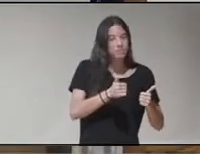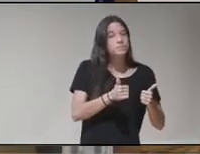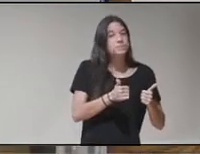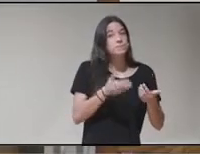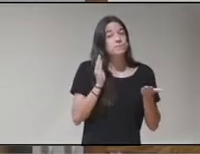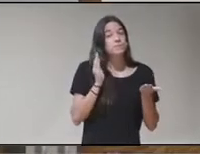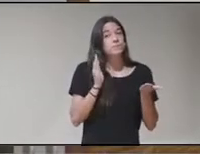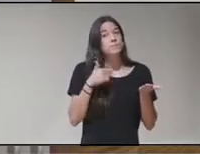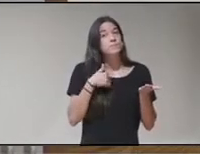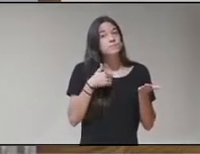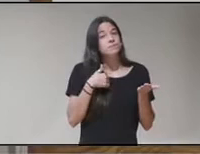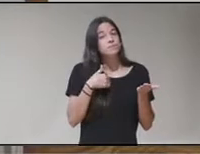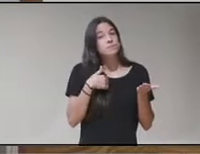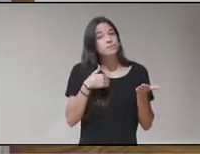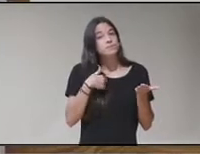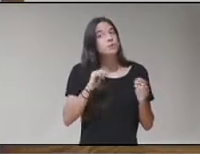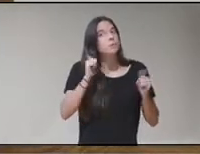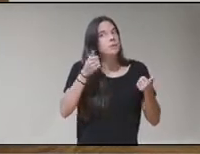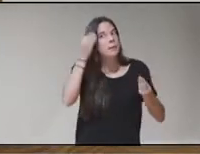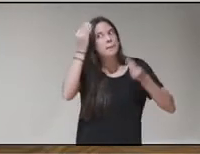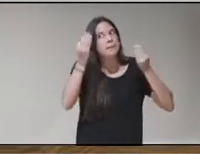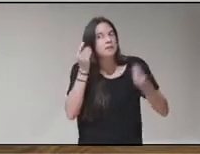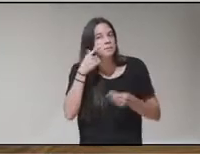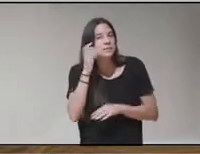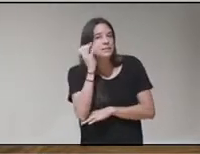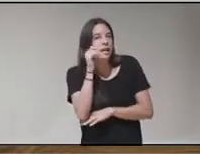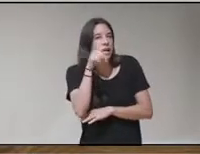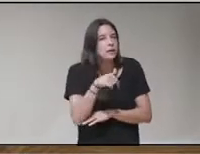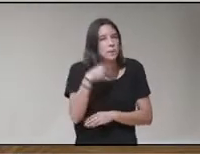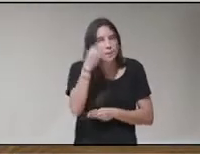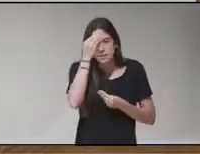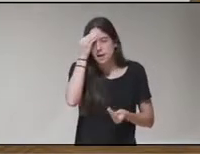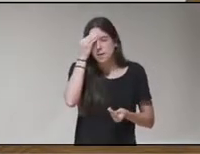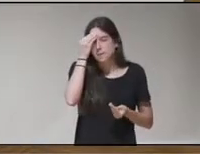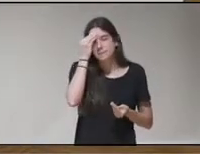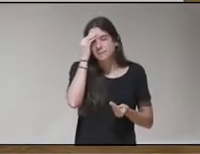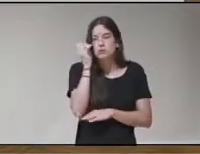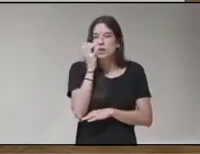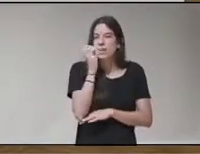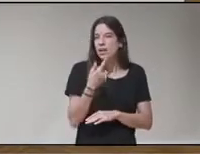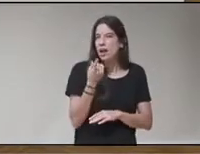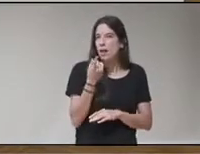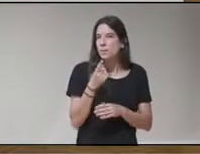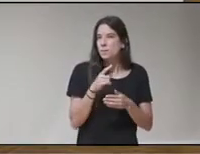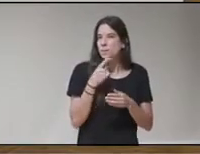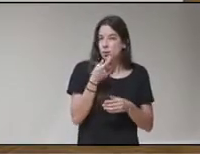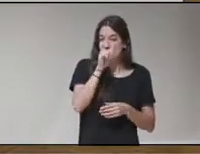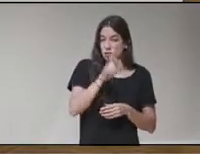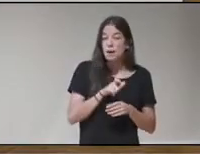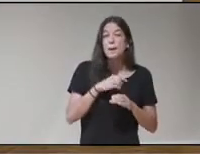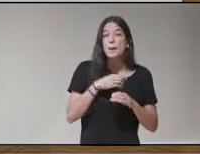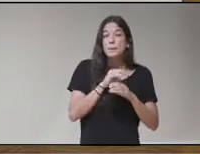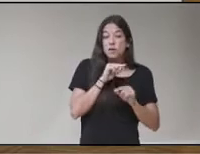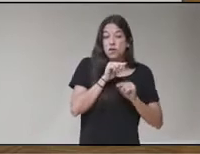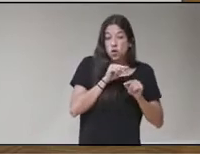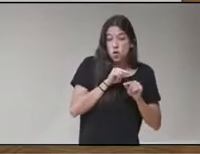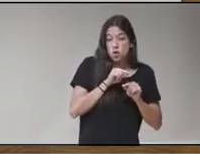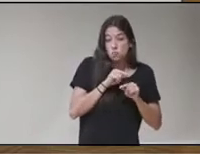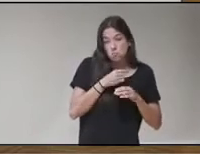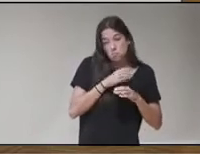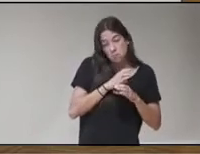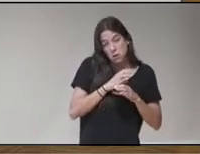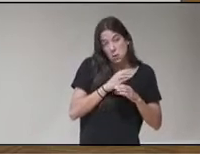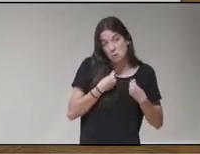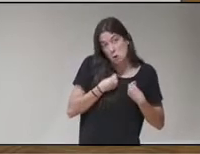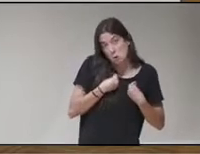me puse a pensar en esta charla, dije, esta es una charla de un microbiólogo para microbiólogos y afines.